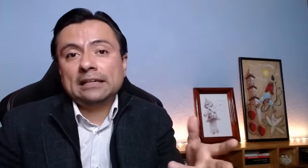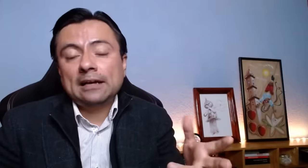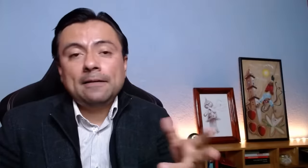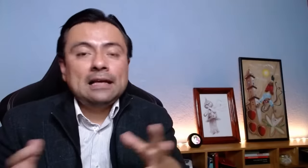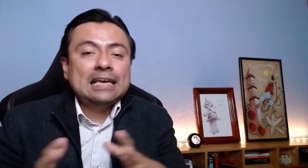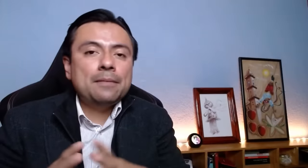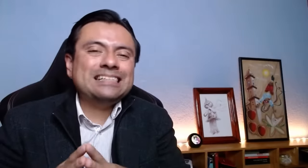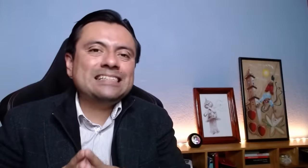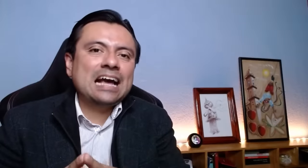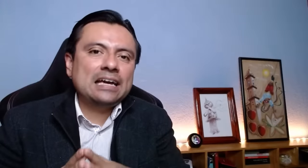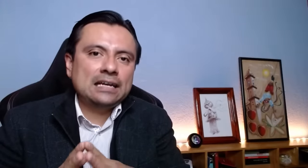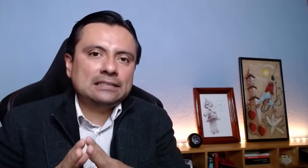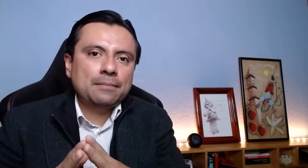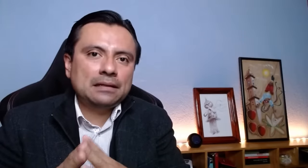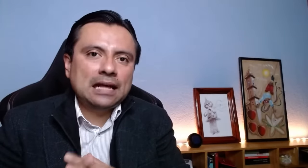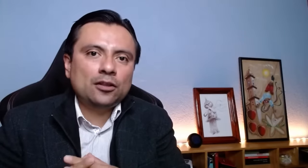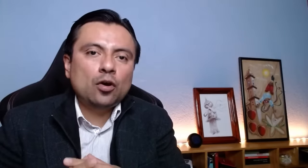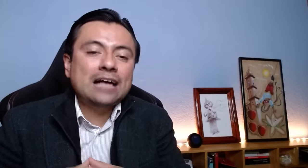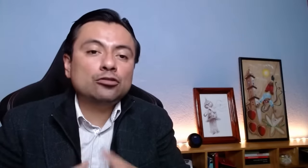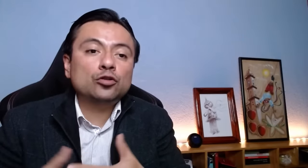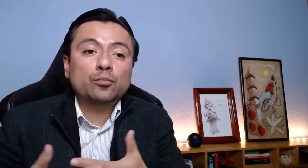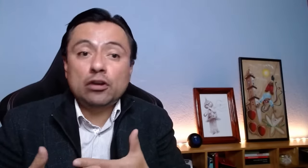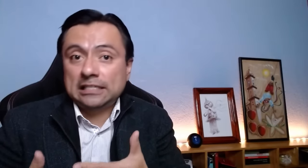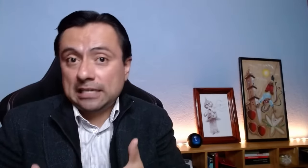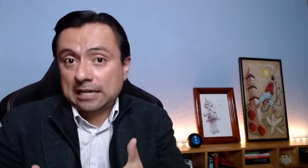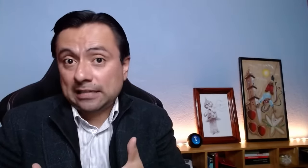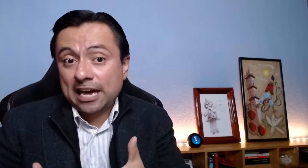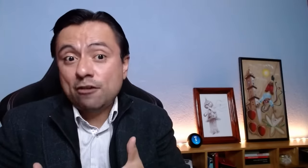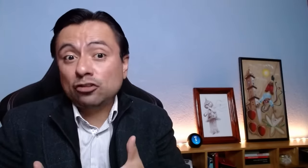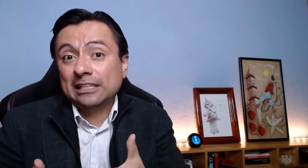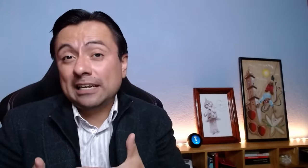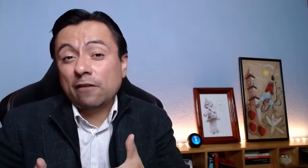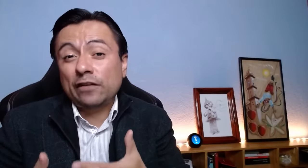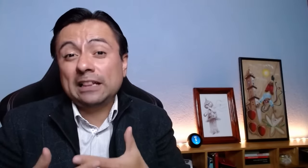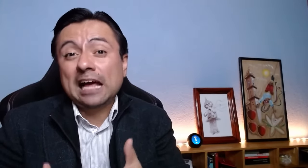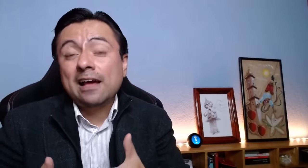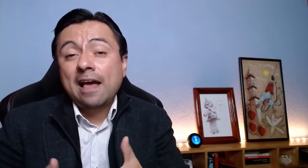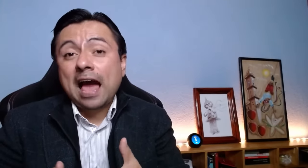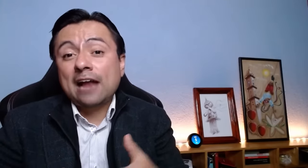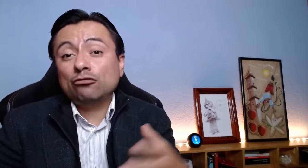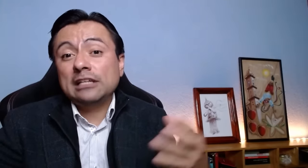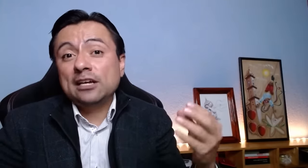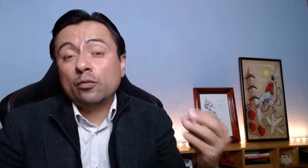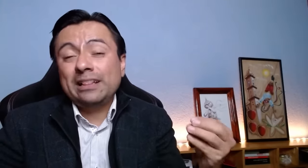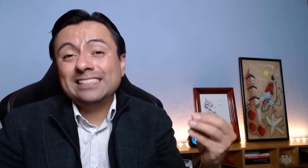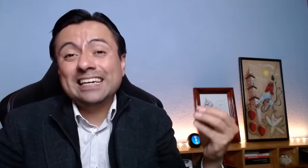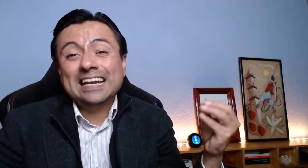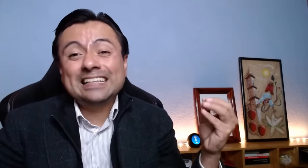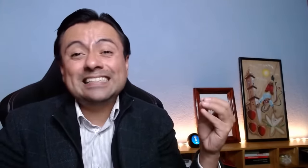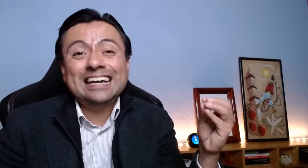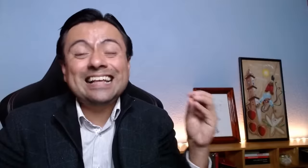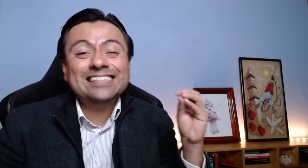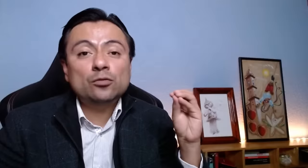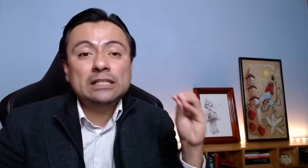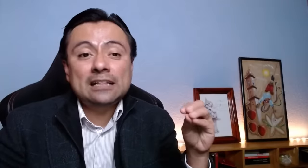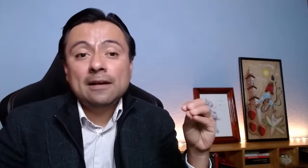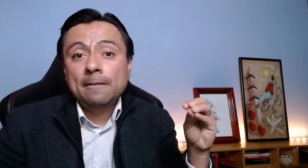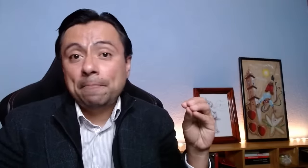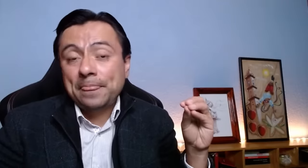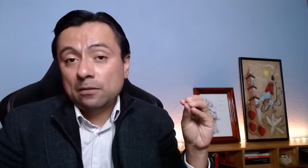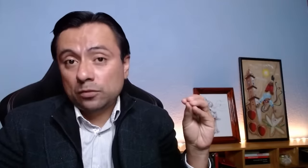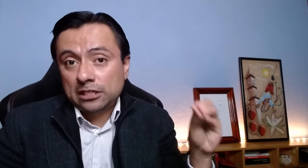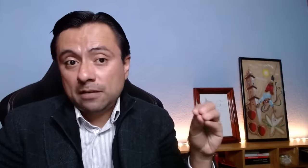que gobierna, ¿qué mensaje le está mandando a sus policías? Ellos que tienen que enfrentar a los delincuentes y garantizar la